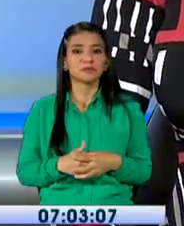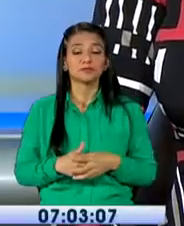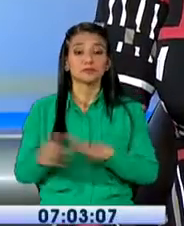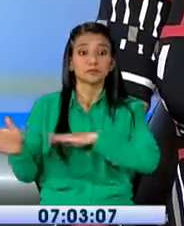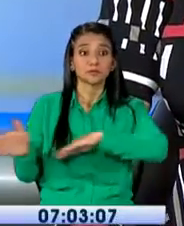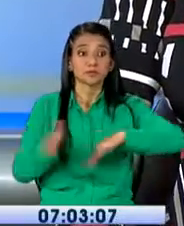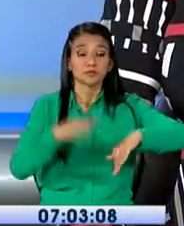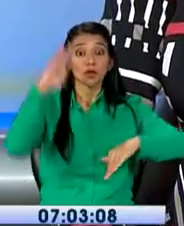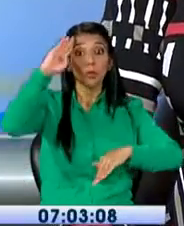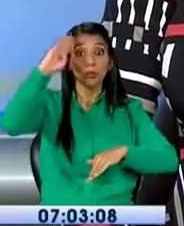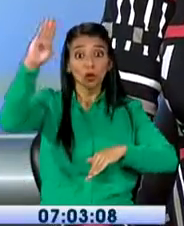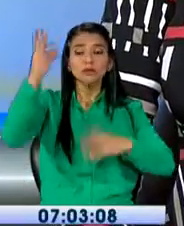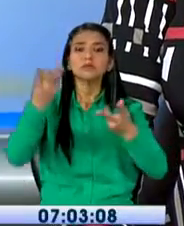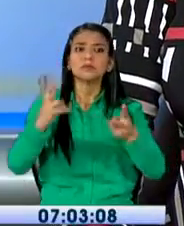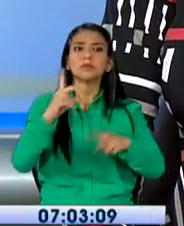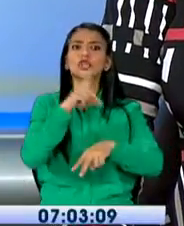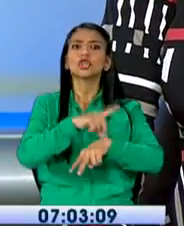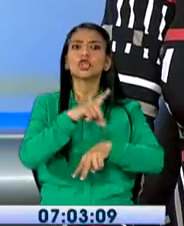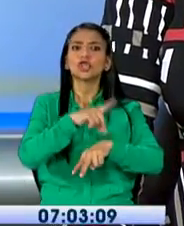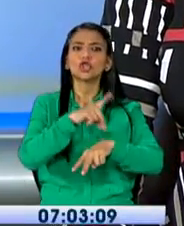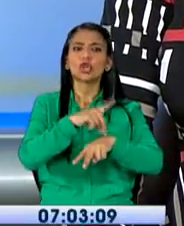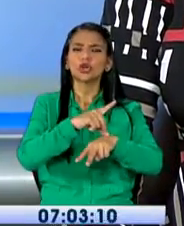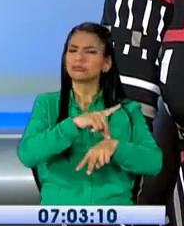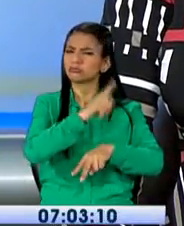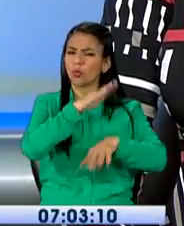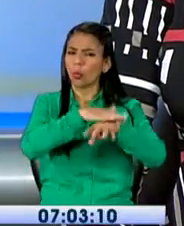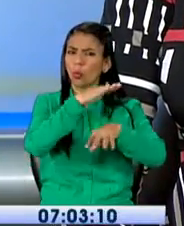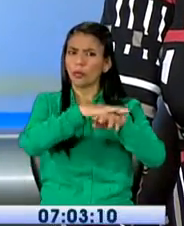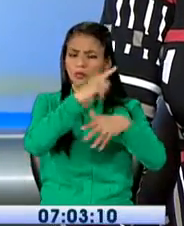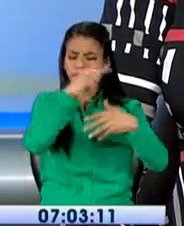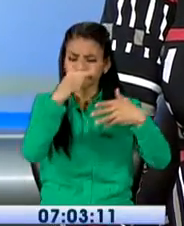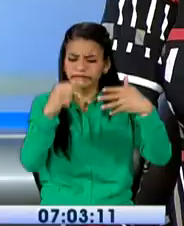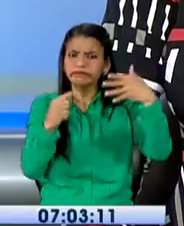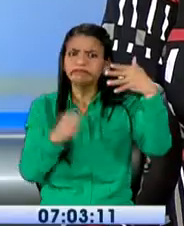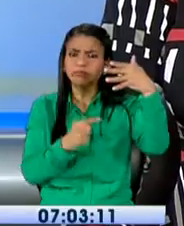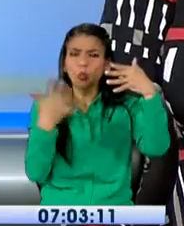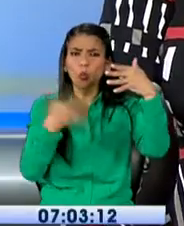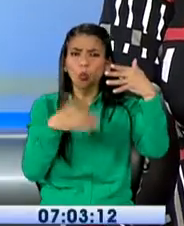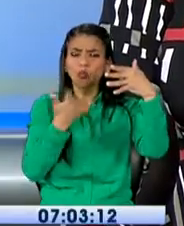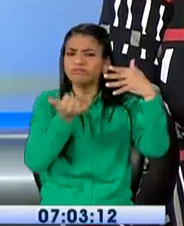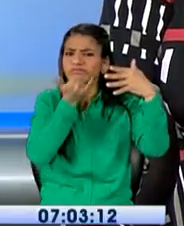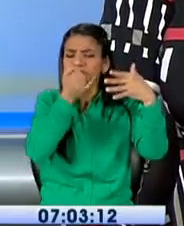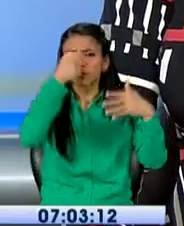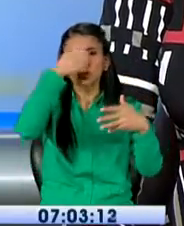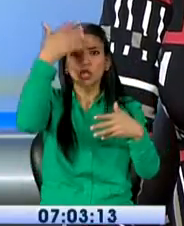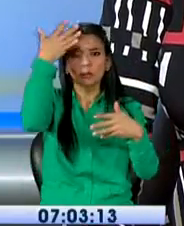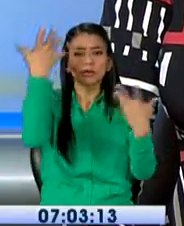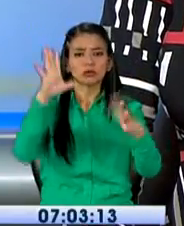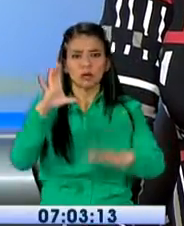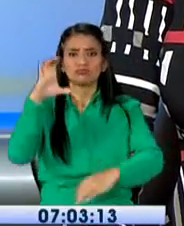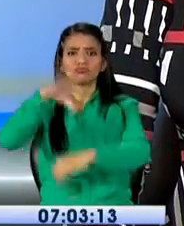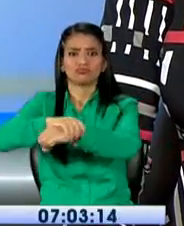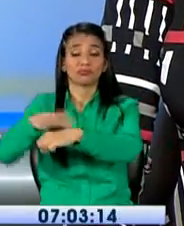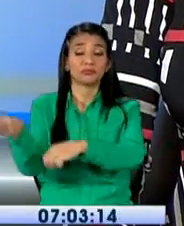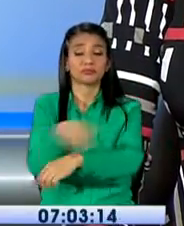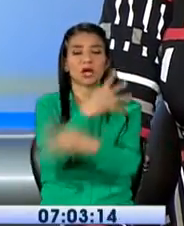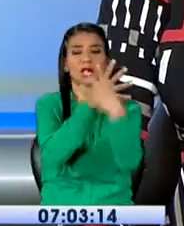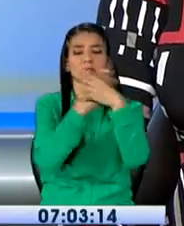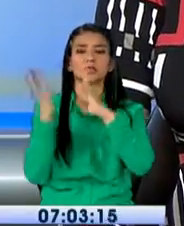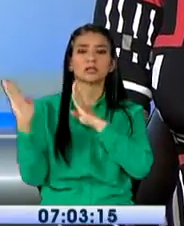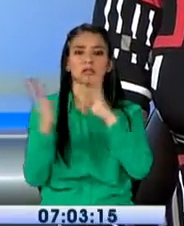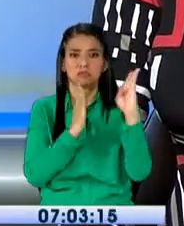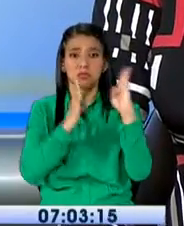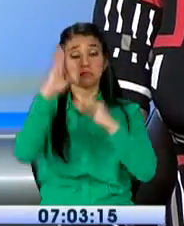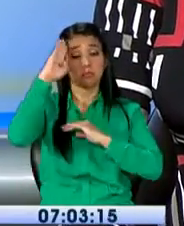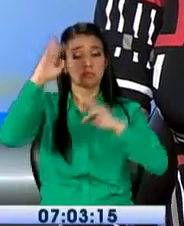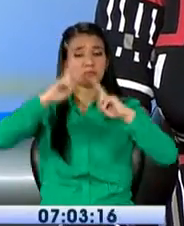policía en servicio activo y un médico fueron detenidos acusados de diversos delitos en Santo Domingo de Los Áchilas. Ambos guardan prisión preventiva mientras se